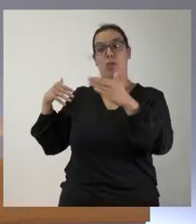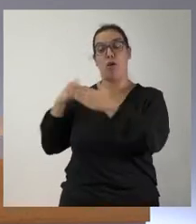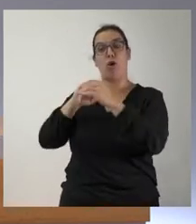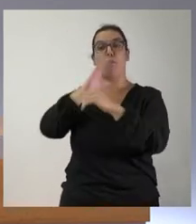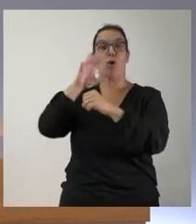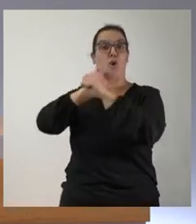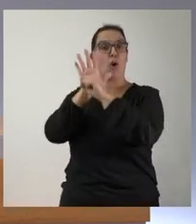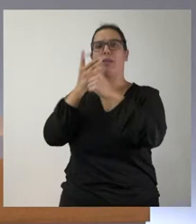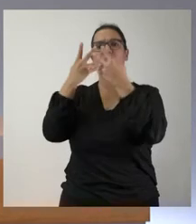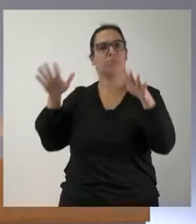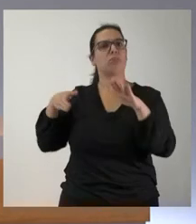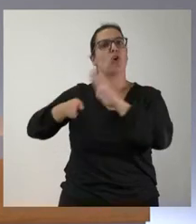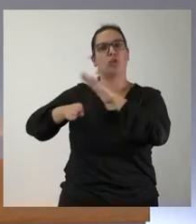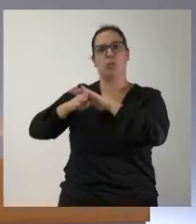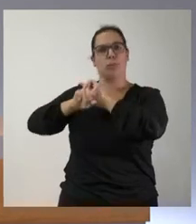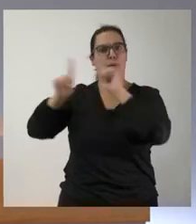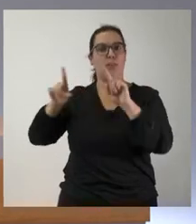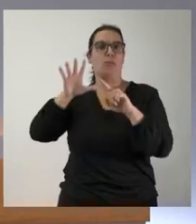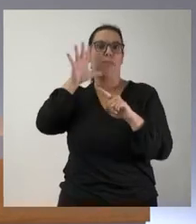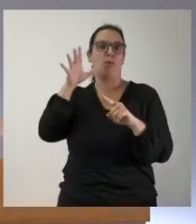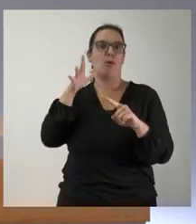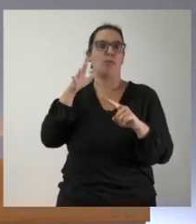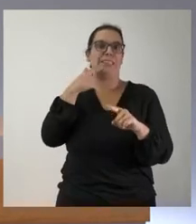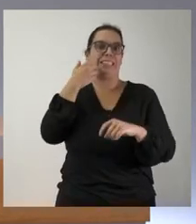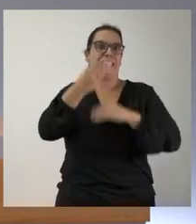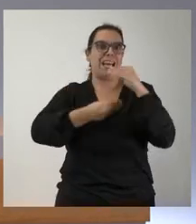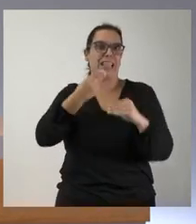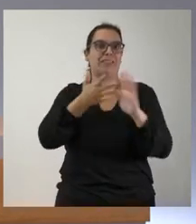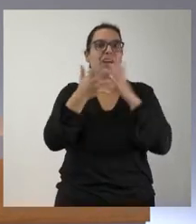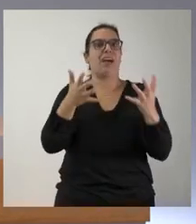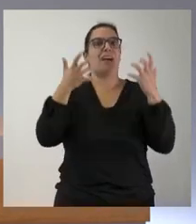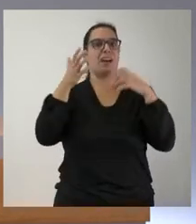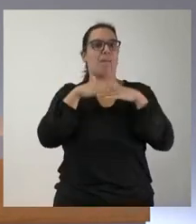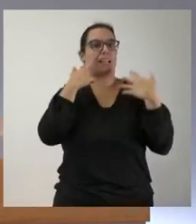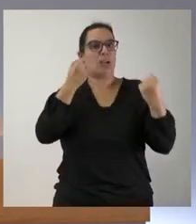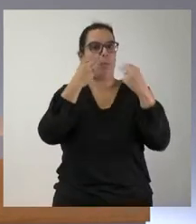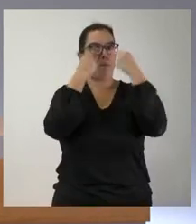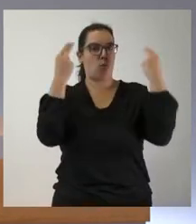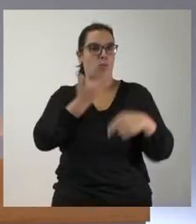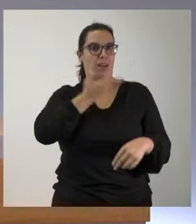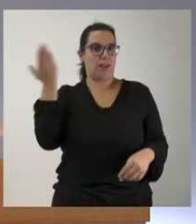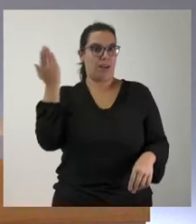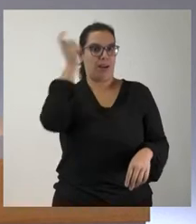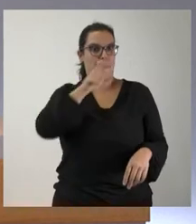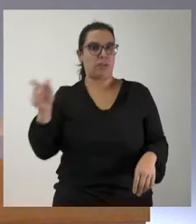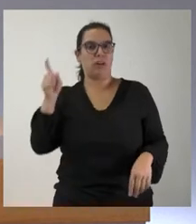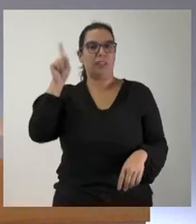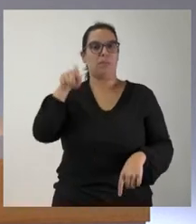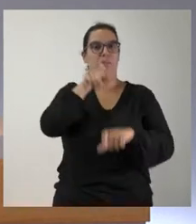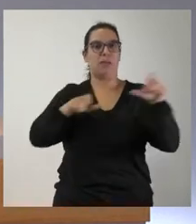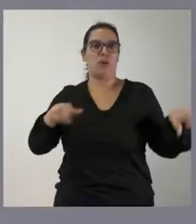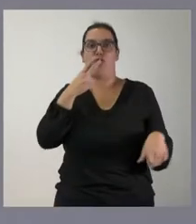eso sin duda hubiera sido un paso adelante En beneficio de la salud pública de los ciudadanos y de los fumadores